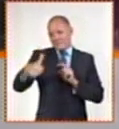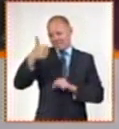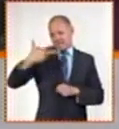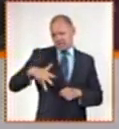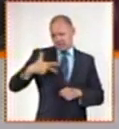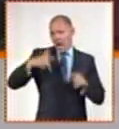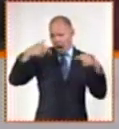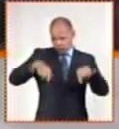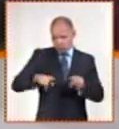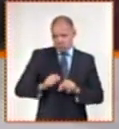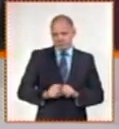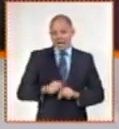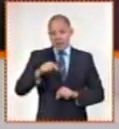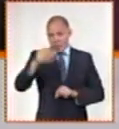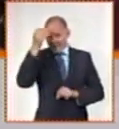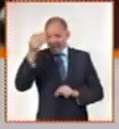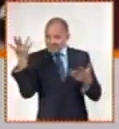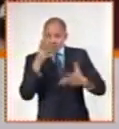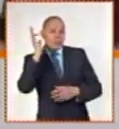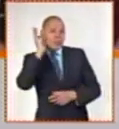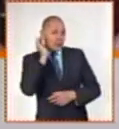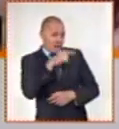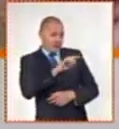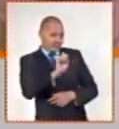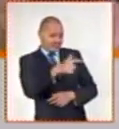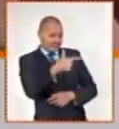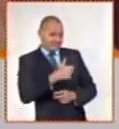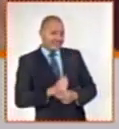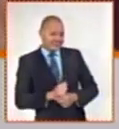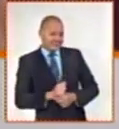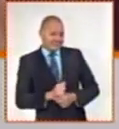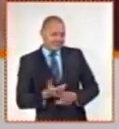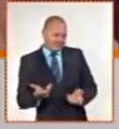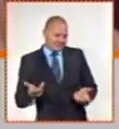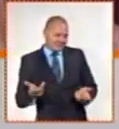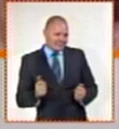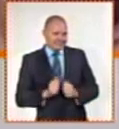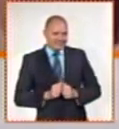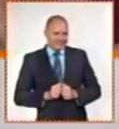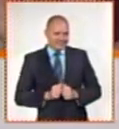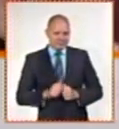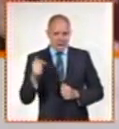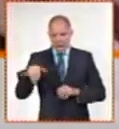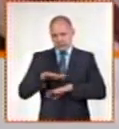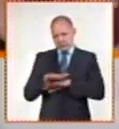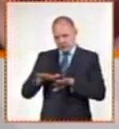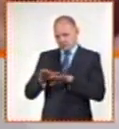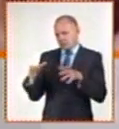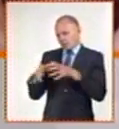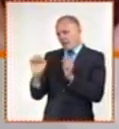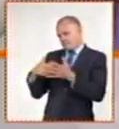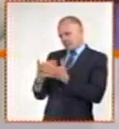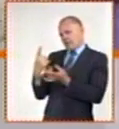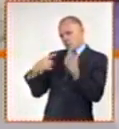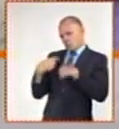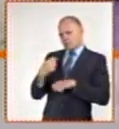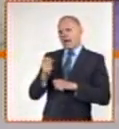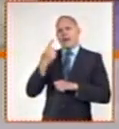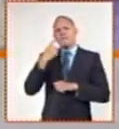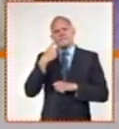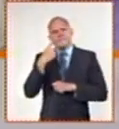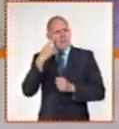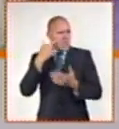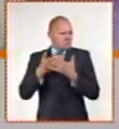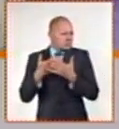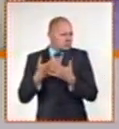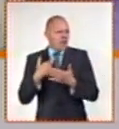que algunas encuestadoras ya han empezado a dar algunos resultados con miras a los comicios del 2023, y están anticipando, por